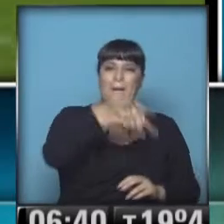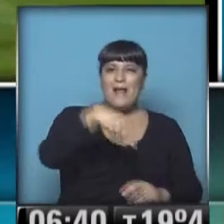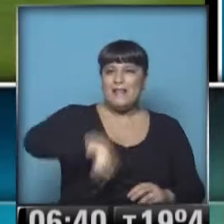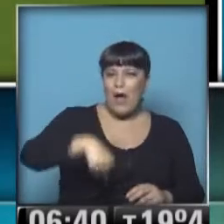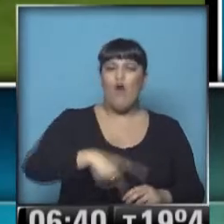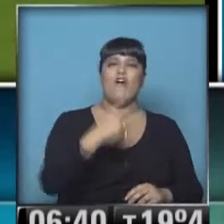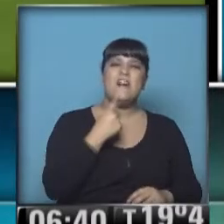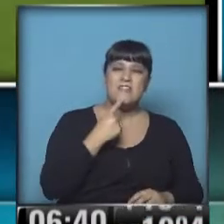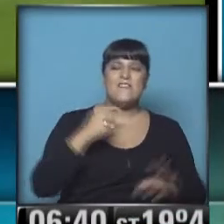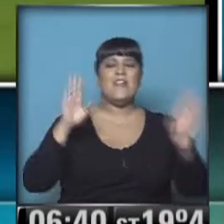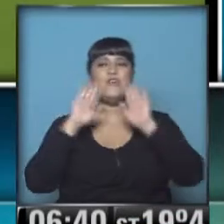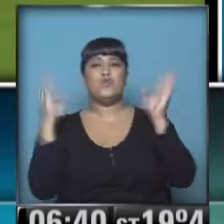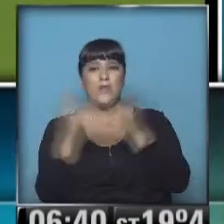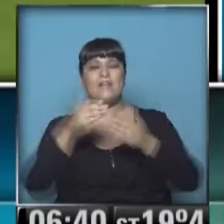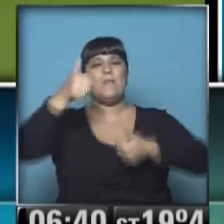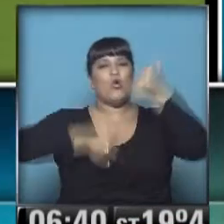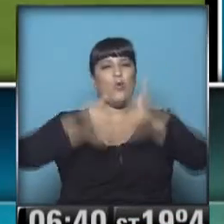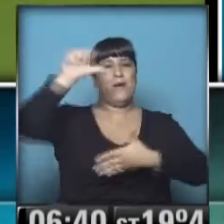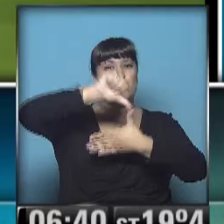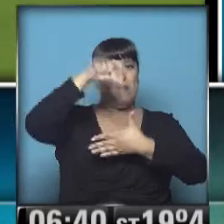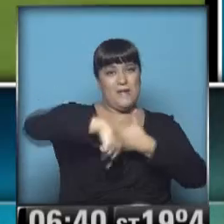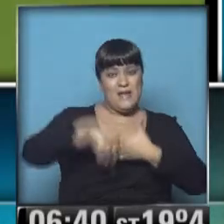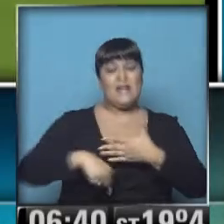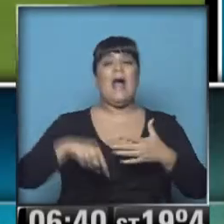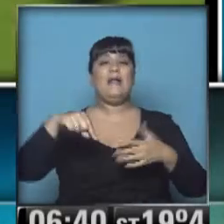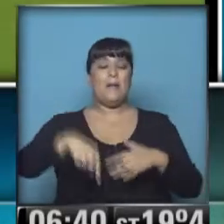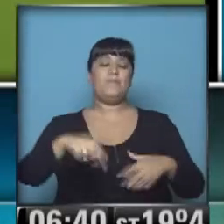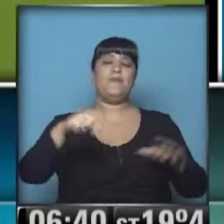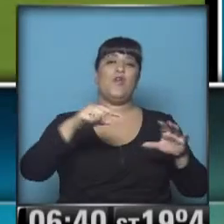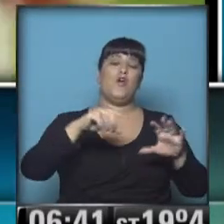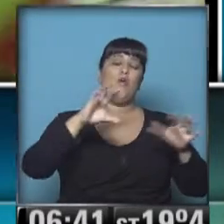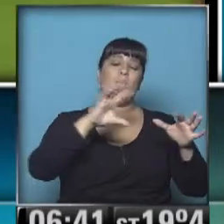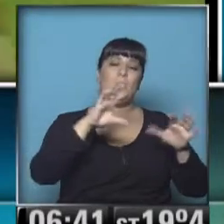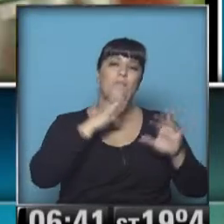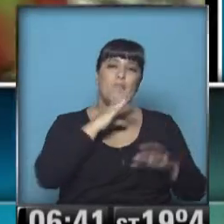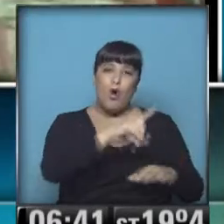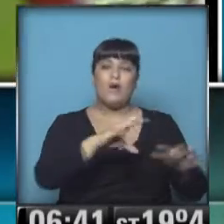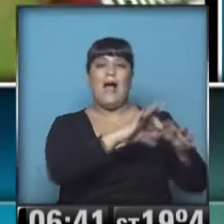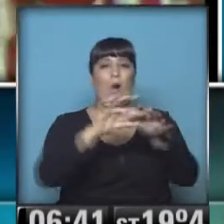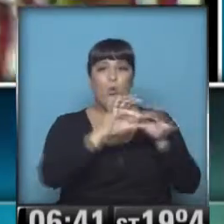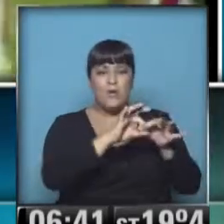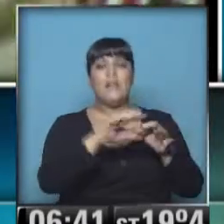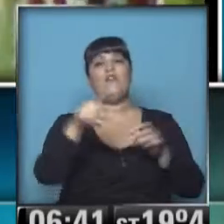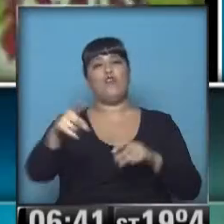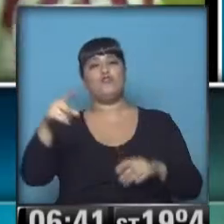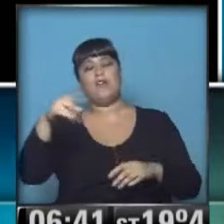por la Sudamericana. Por el mal tiempo, Boca Unidos, Argentinos, volvió a